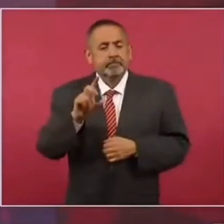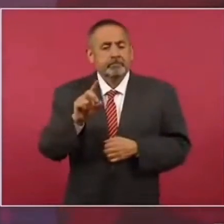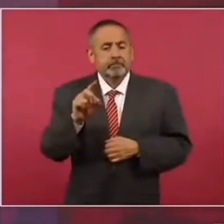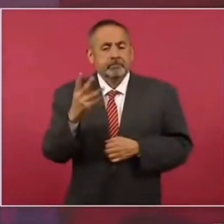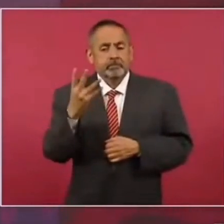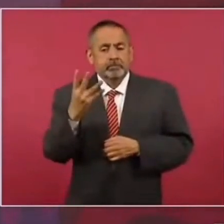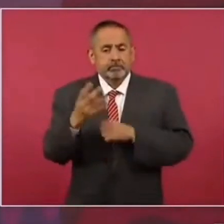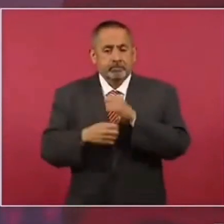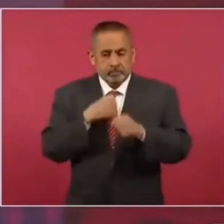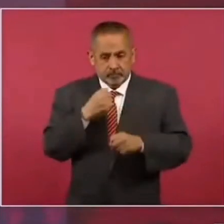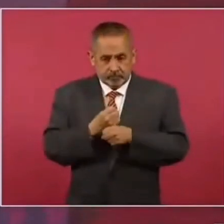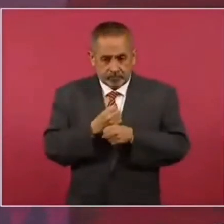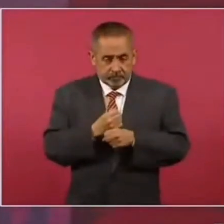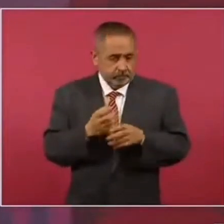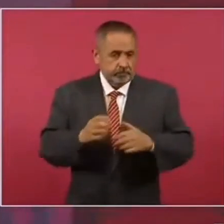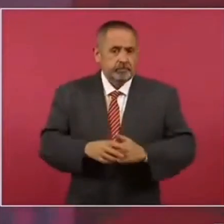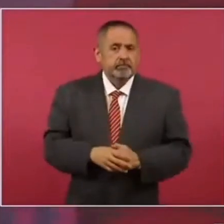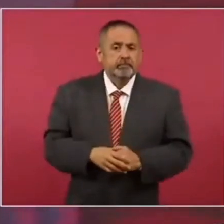años.